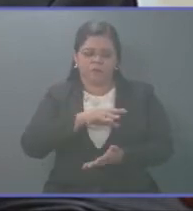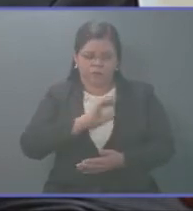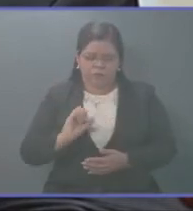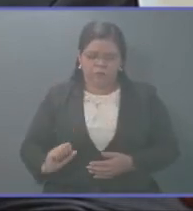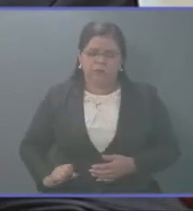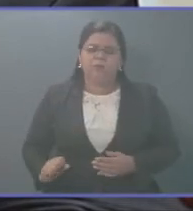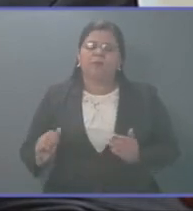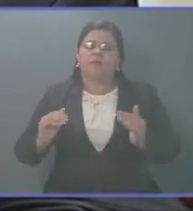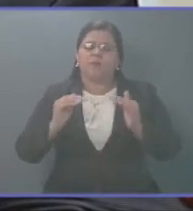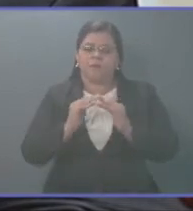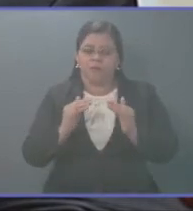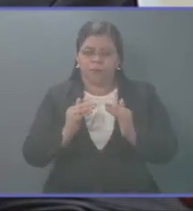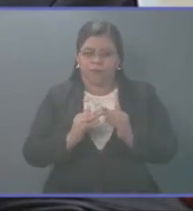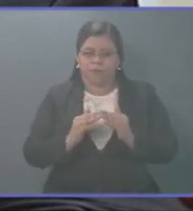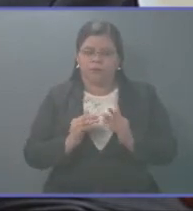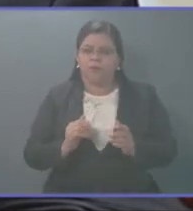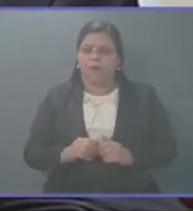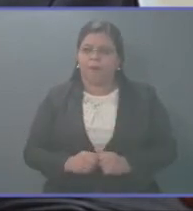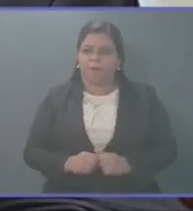De igual manera,